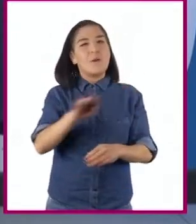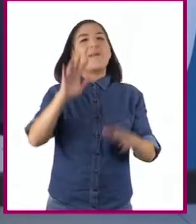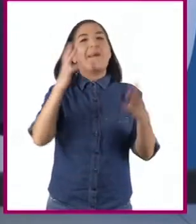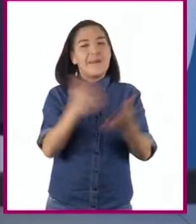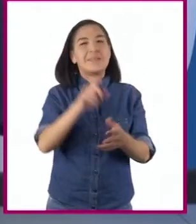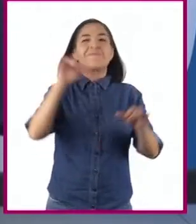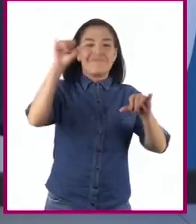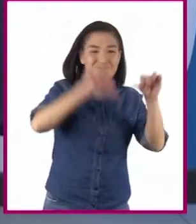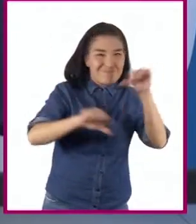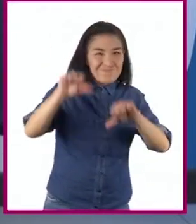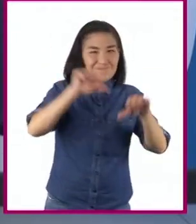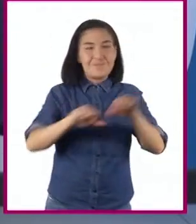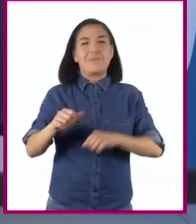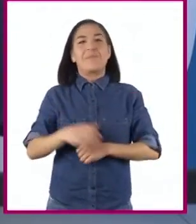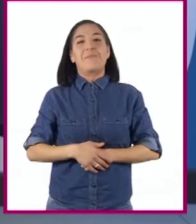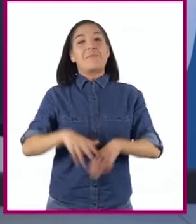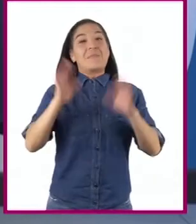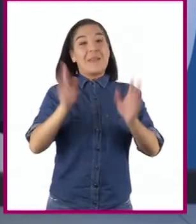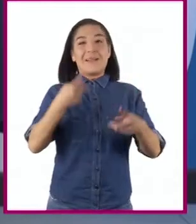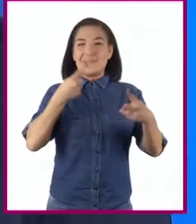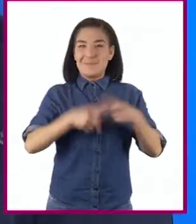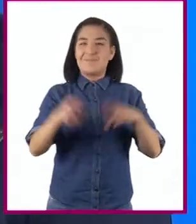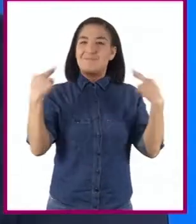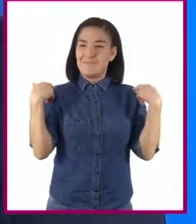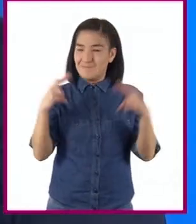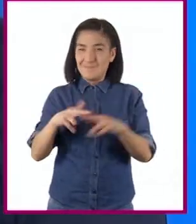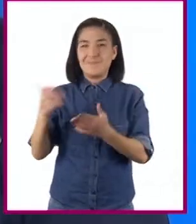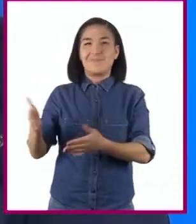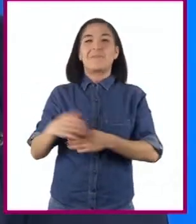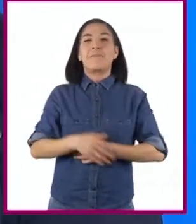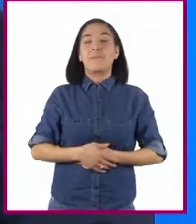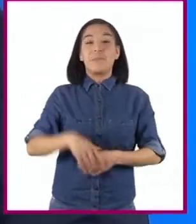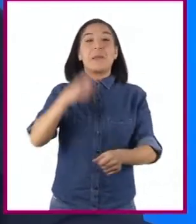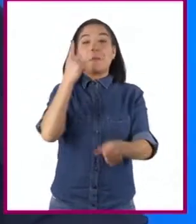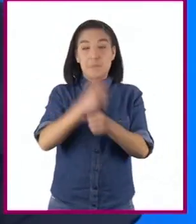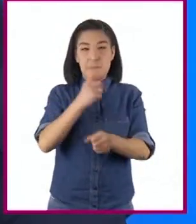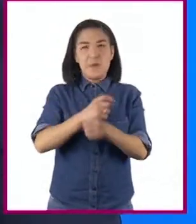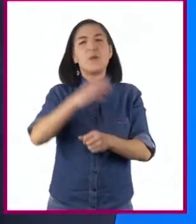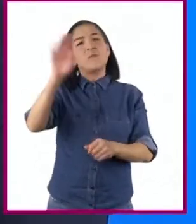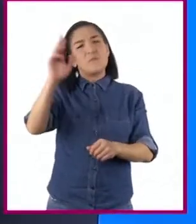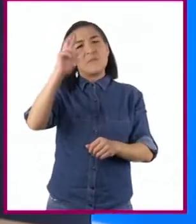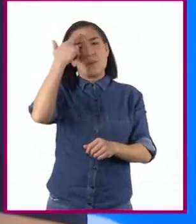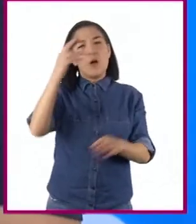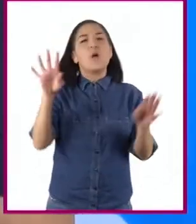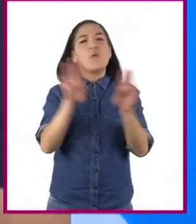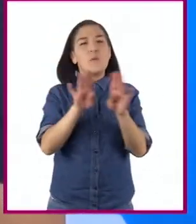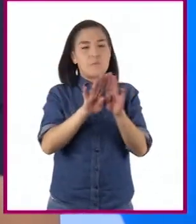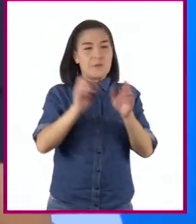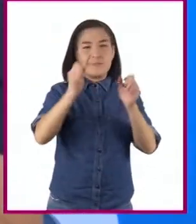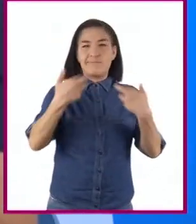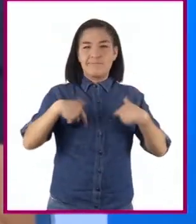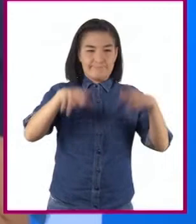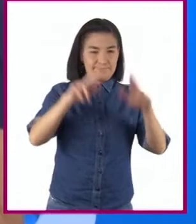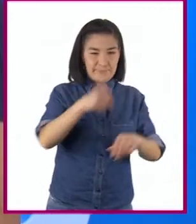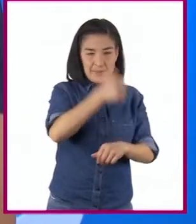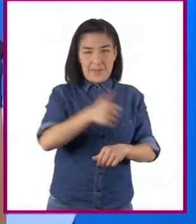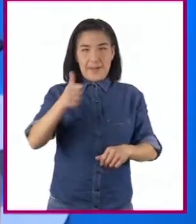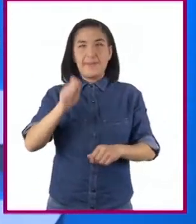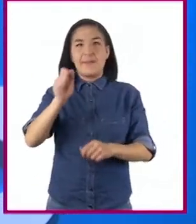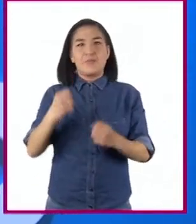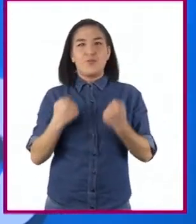los experimentos. ¡Comencemos, maestra! Primero, vamos a recordar cómo se representan de forma esquemática las